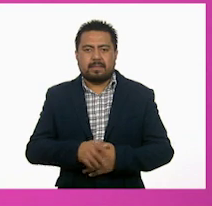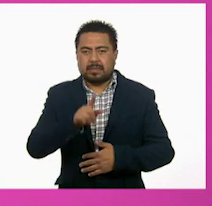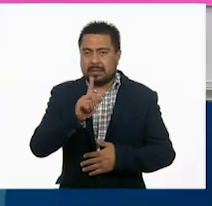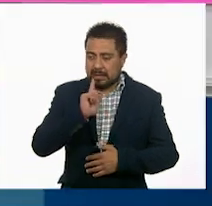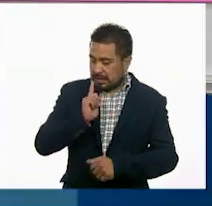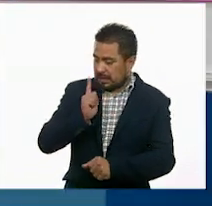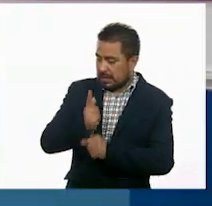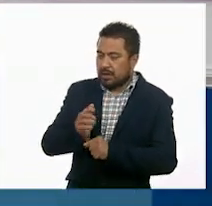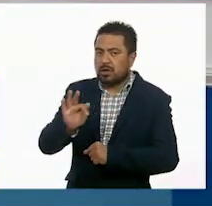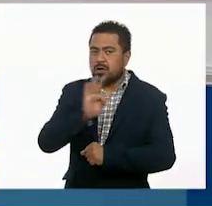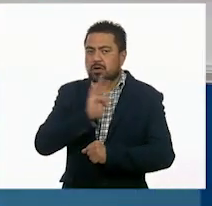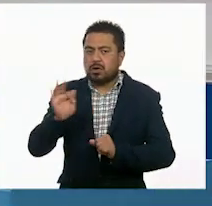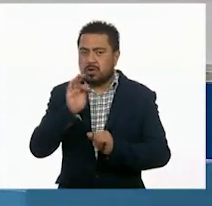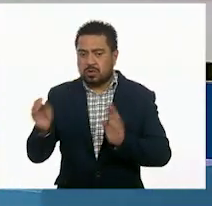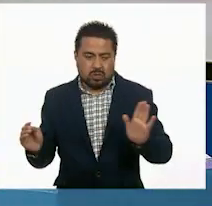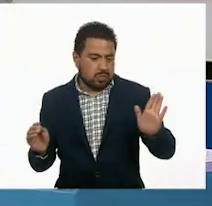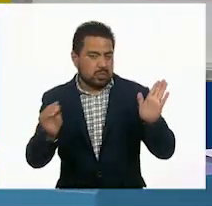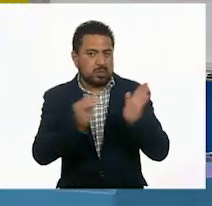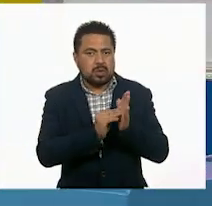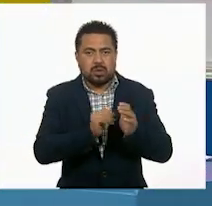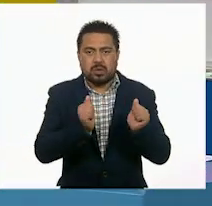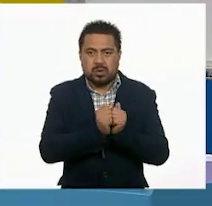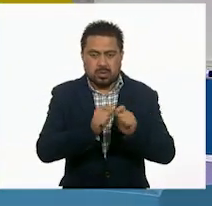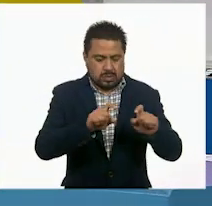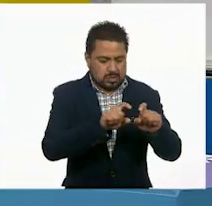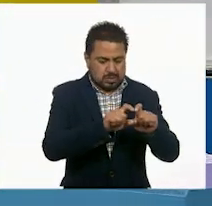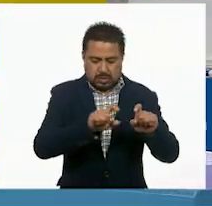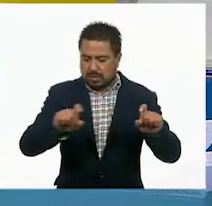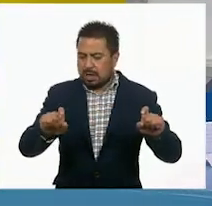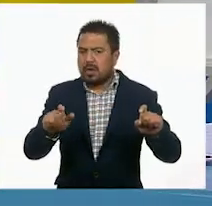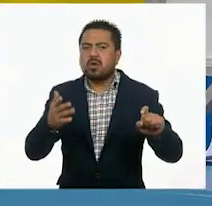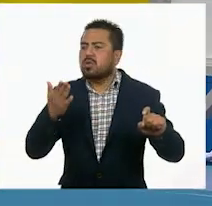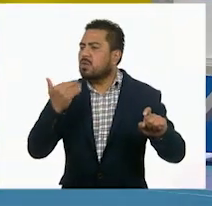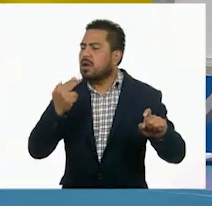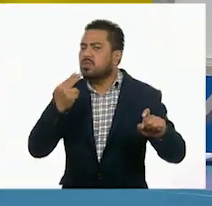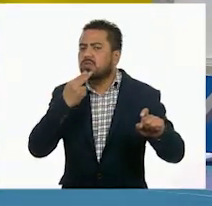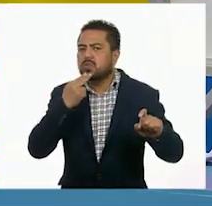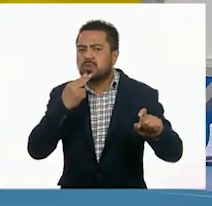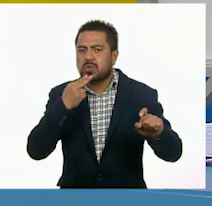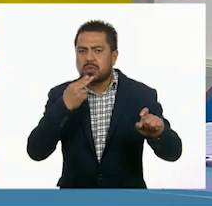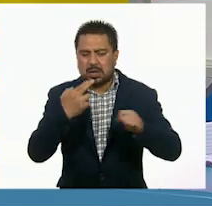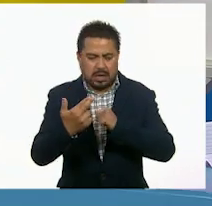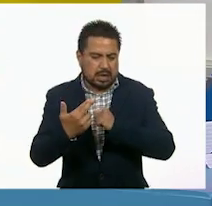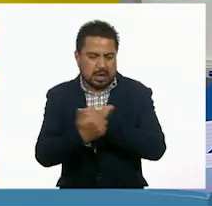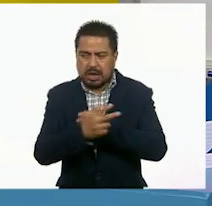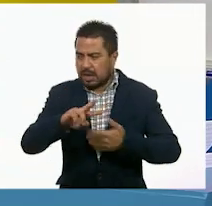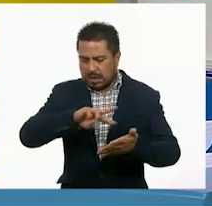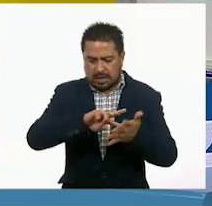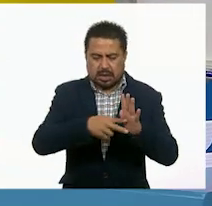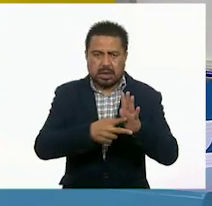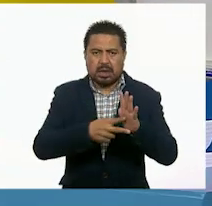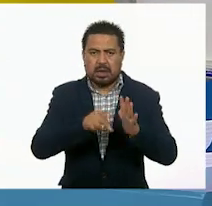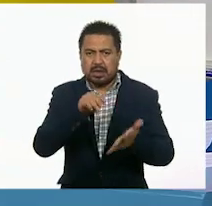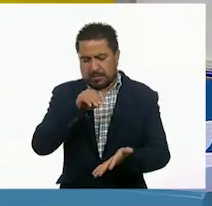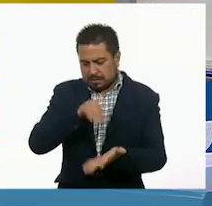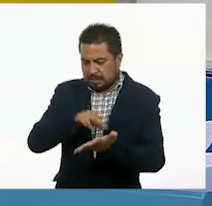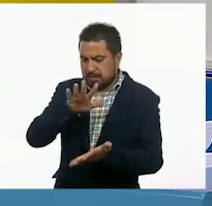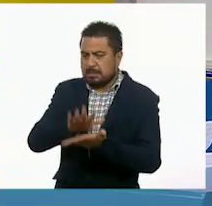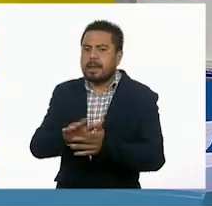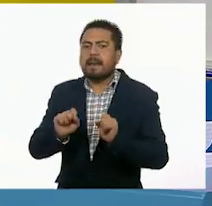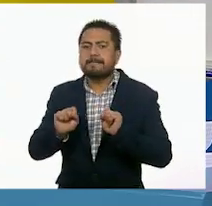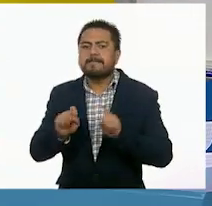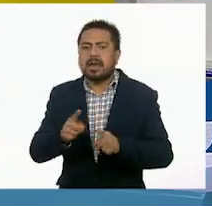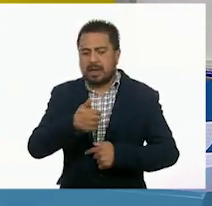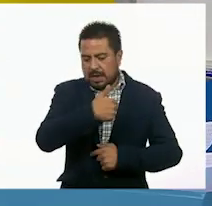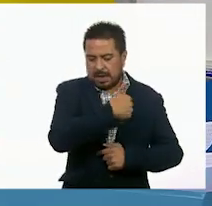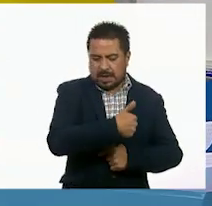¿Vieron cómo pudimos marcar en esta línea sin utilizar regla ni compás, pero establecer y repetir